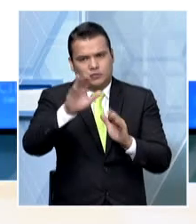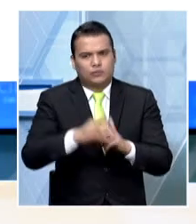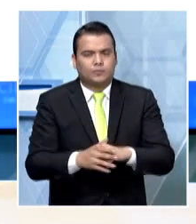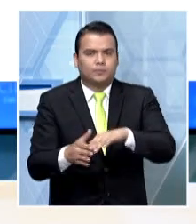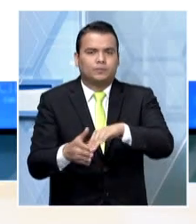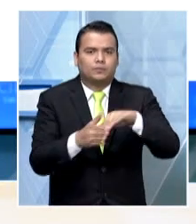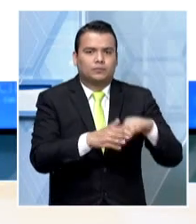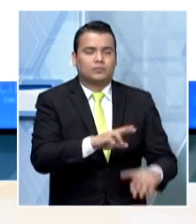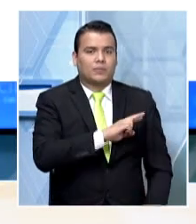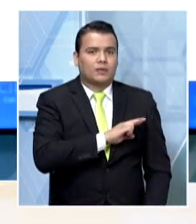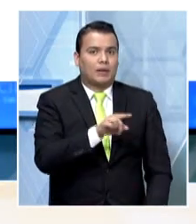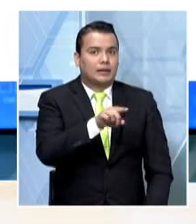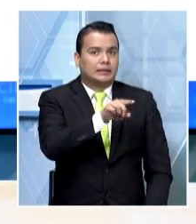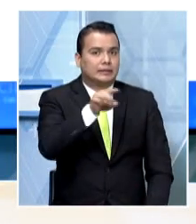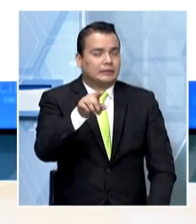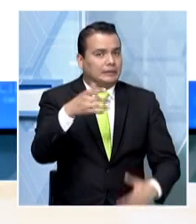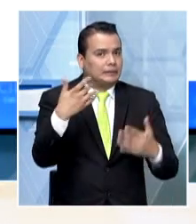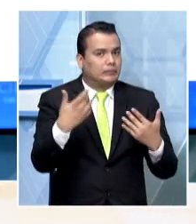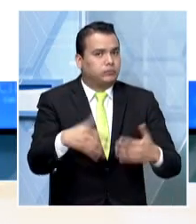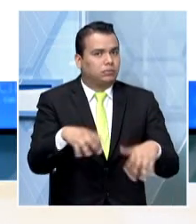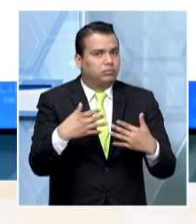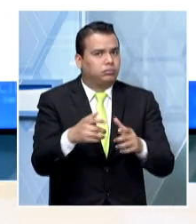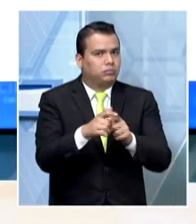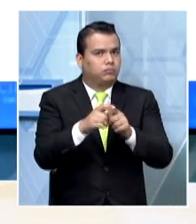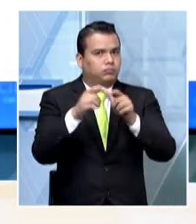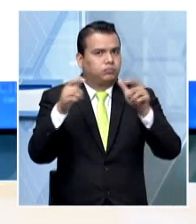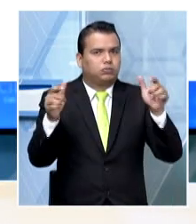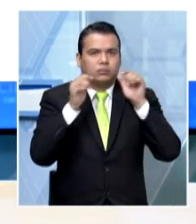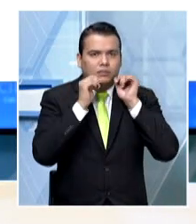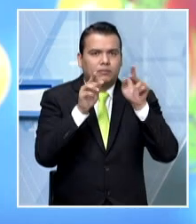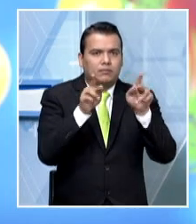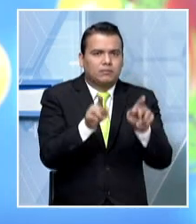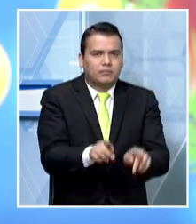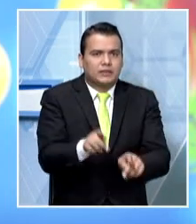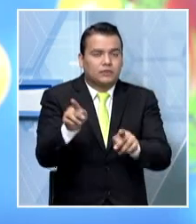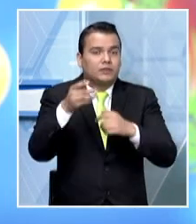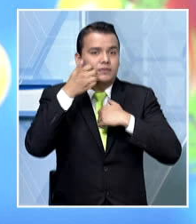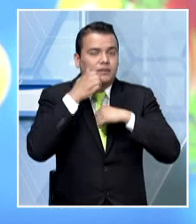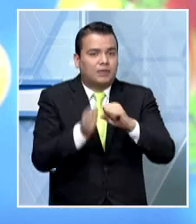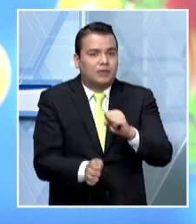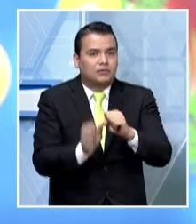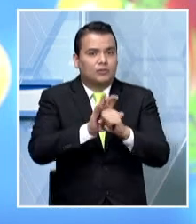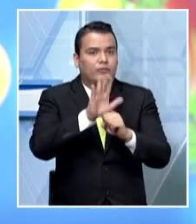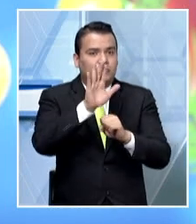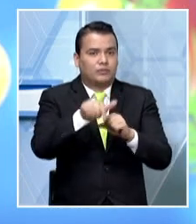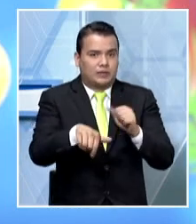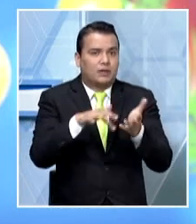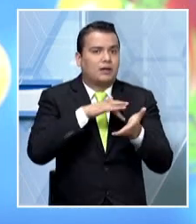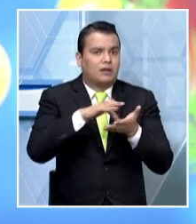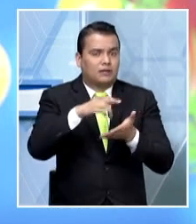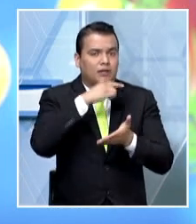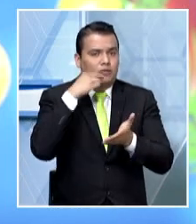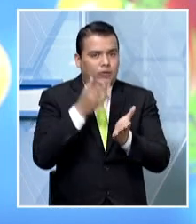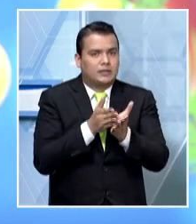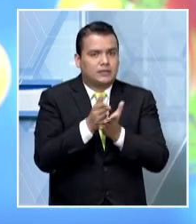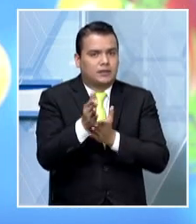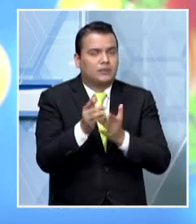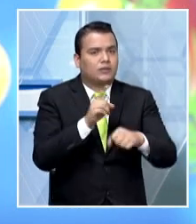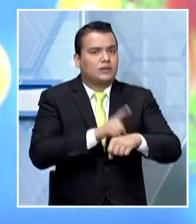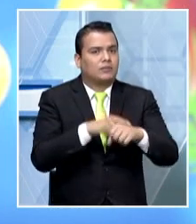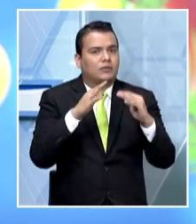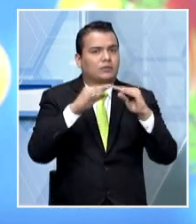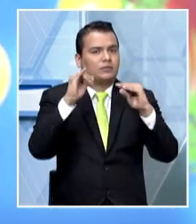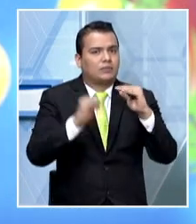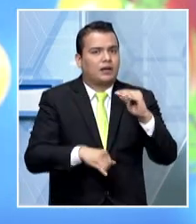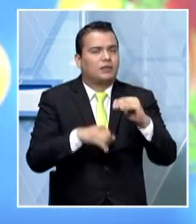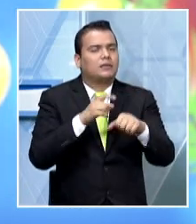y el valle del cauca sigue en alerta roja a causa del 19 y por eso las autoridades departamentales ampliarán el horario de